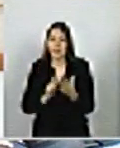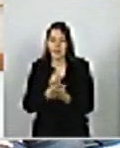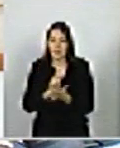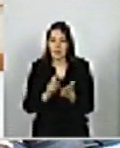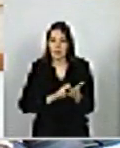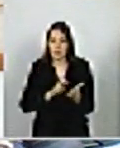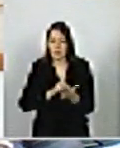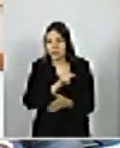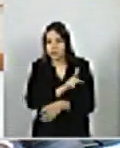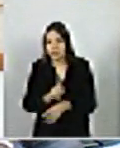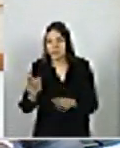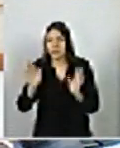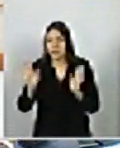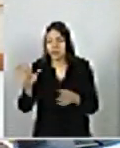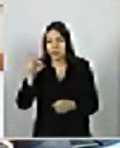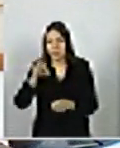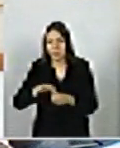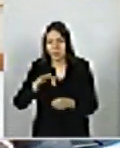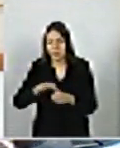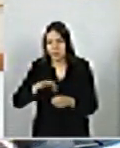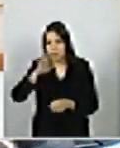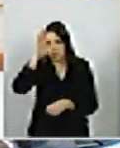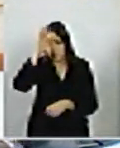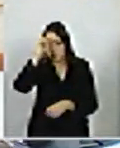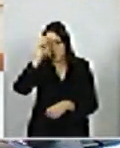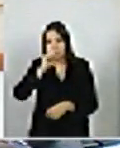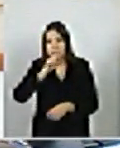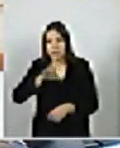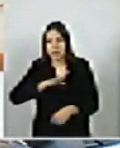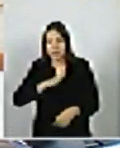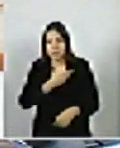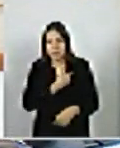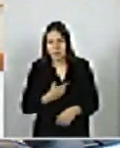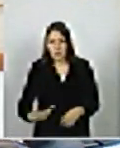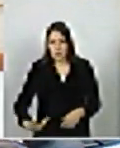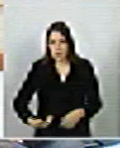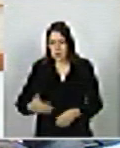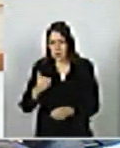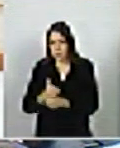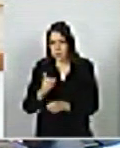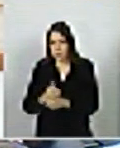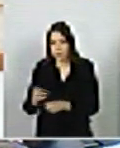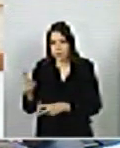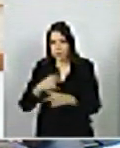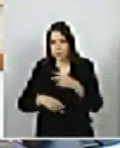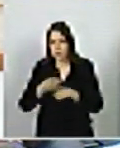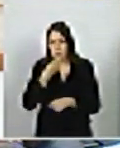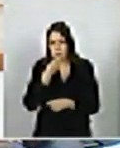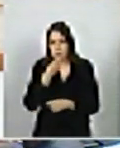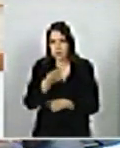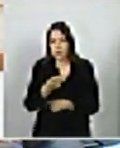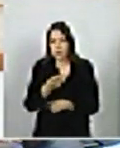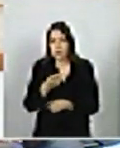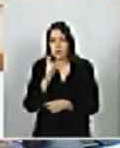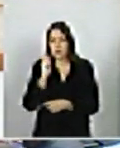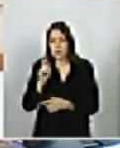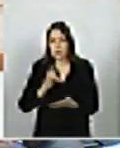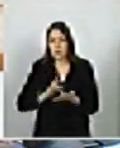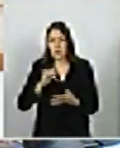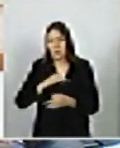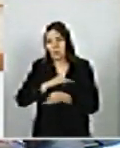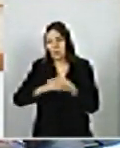debemos a nuestro presidente en funciones, que en este momento le digo todo se lo debo a mi